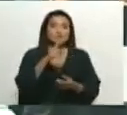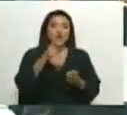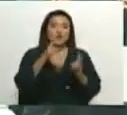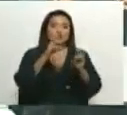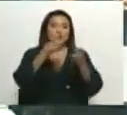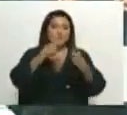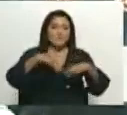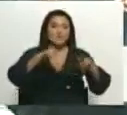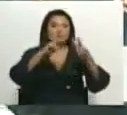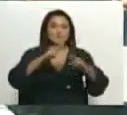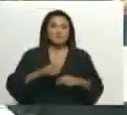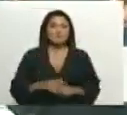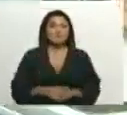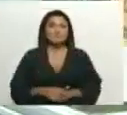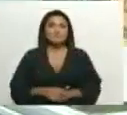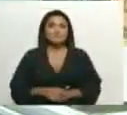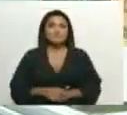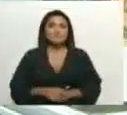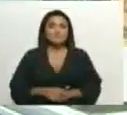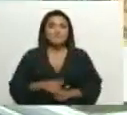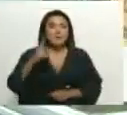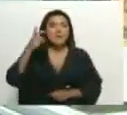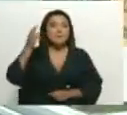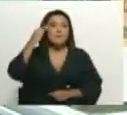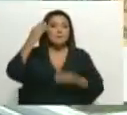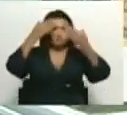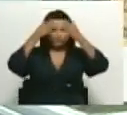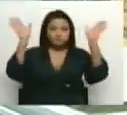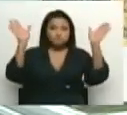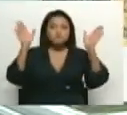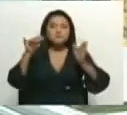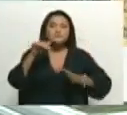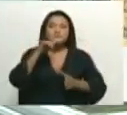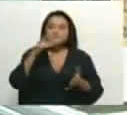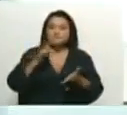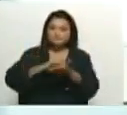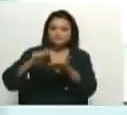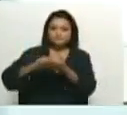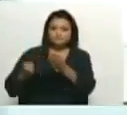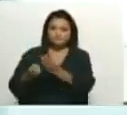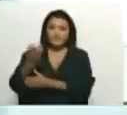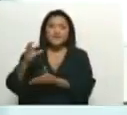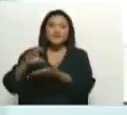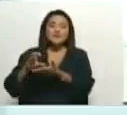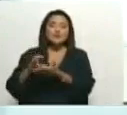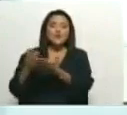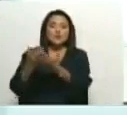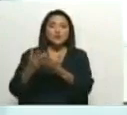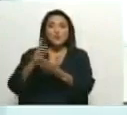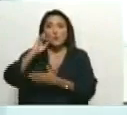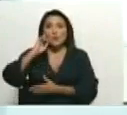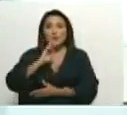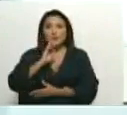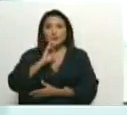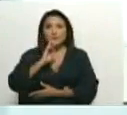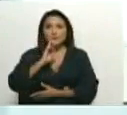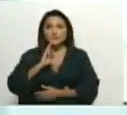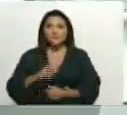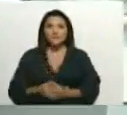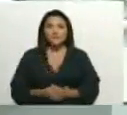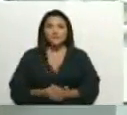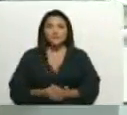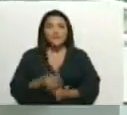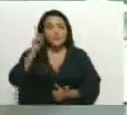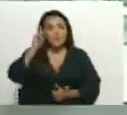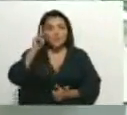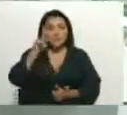y Descolonización de la Memoria, con producción editorial del Centro de Estudios Simón Bolívar, con prólogo del profesor